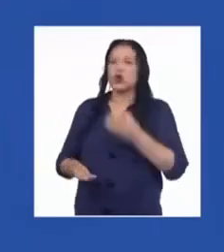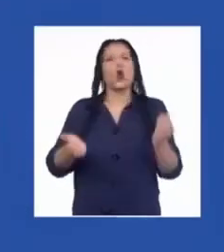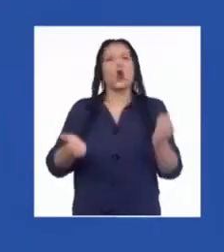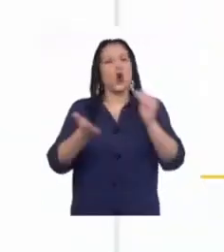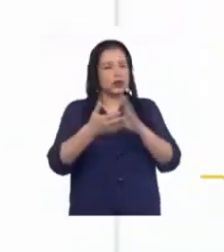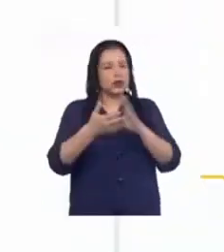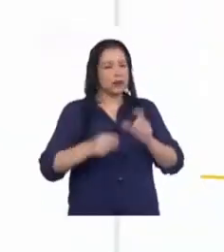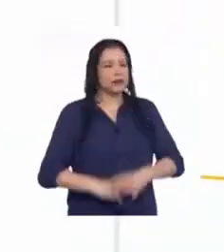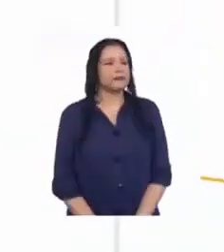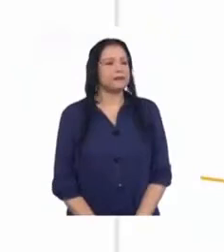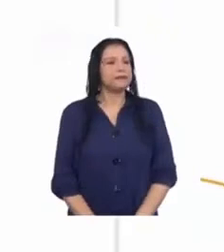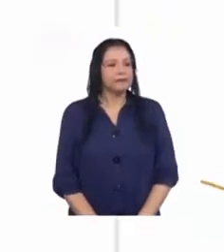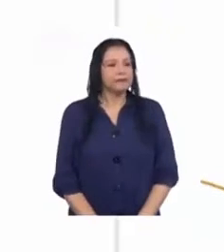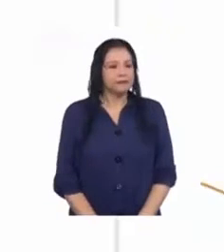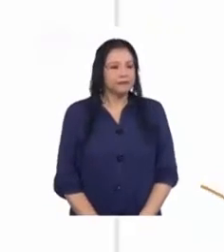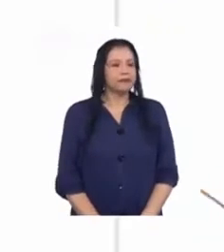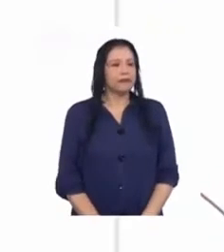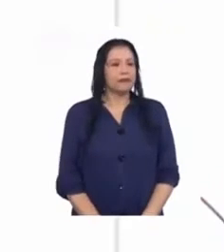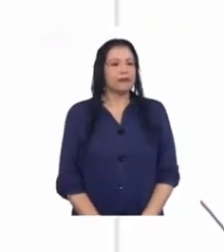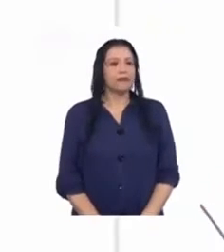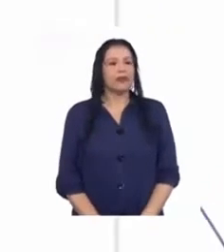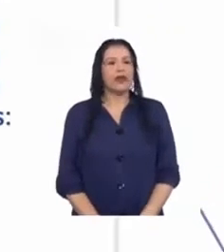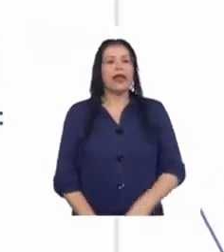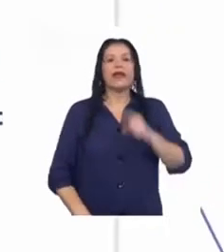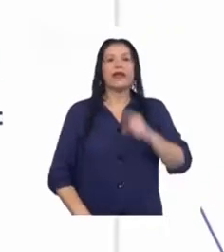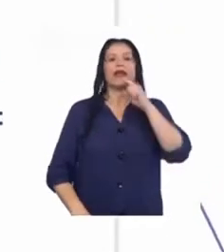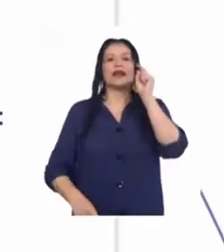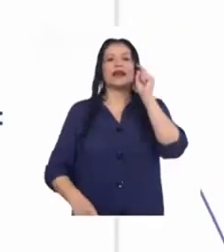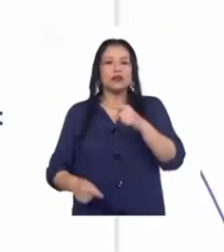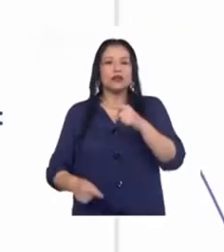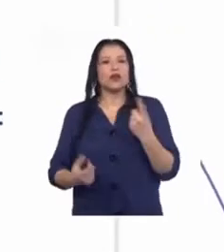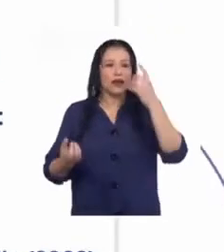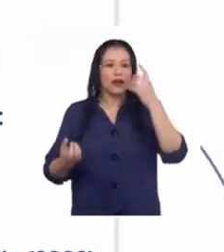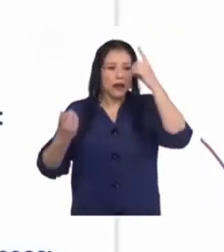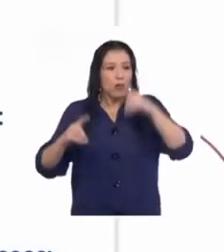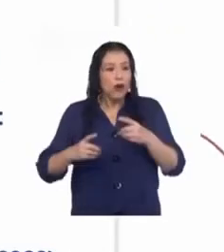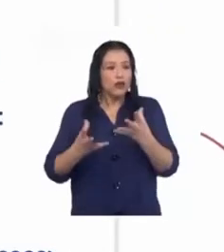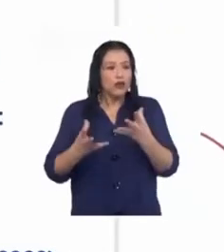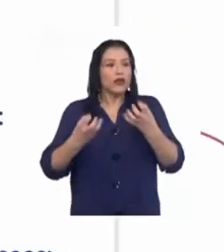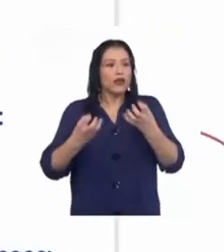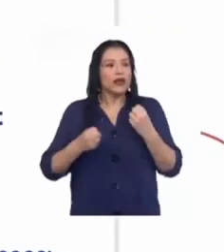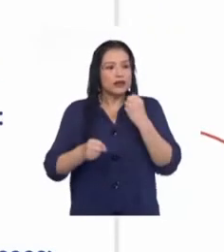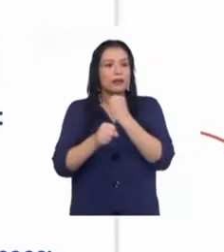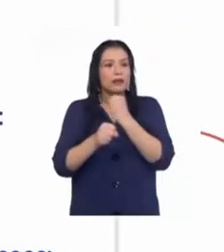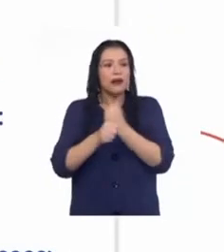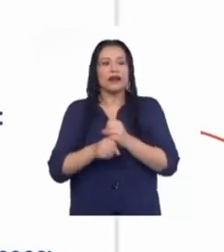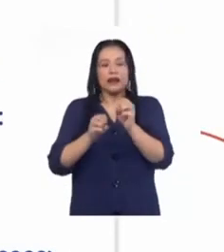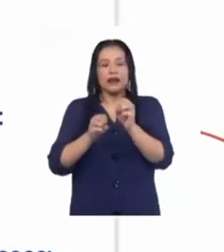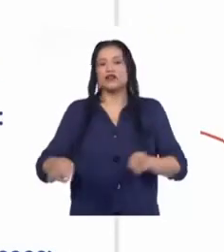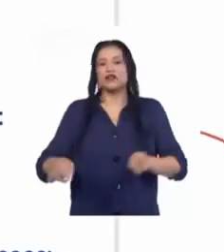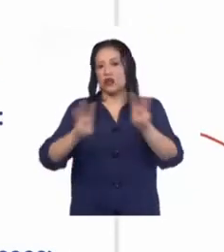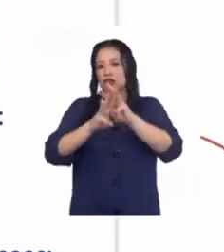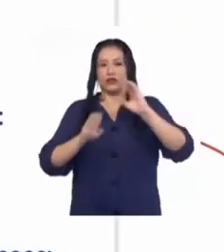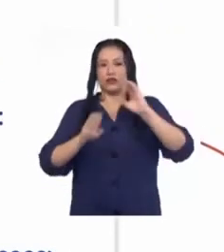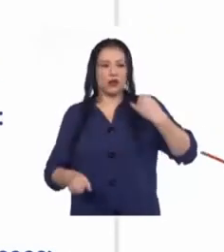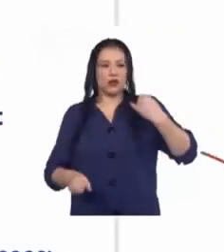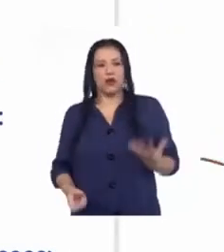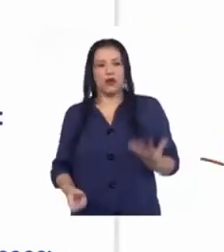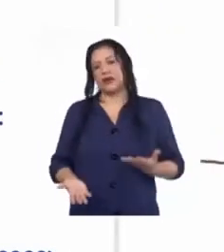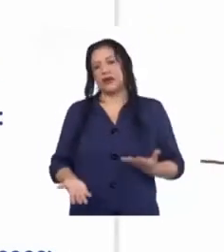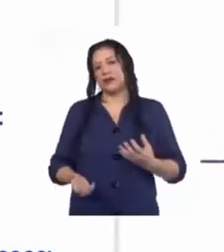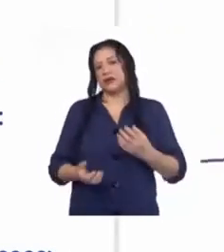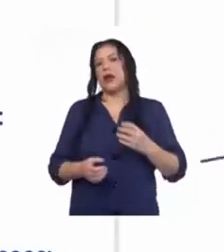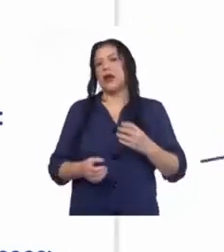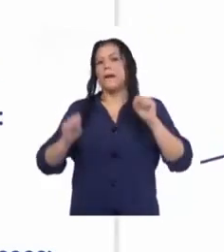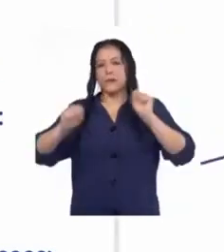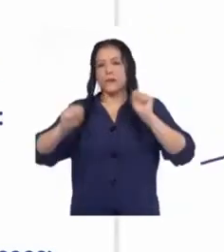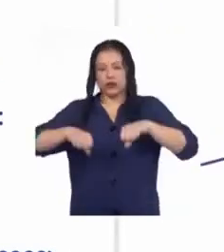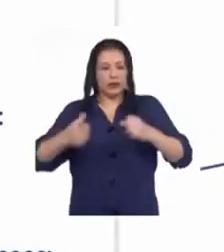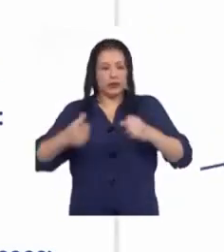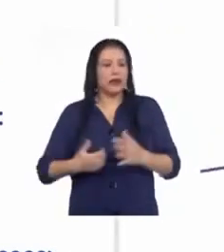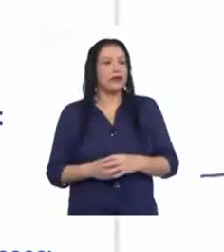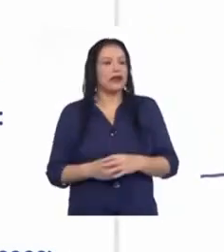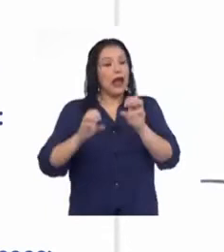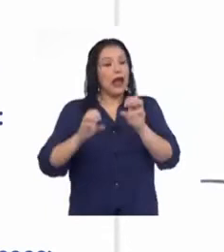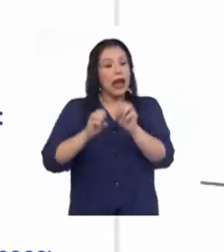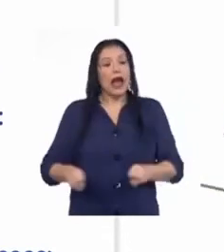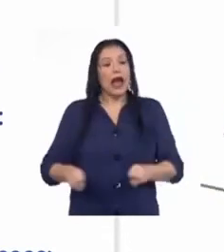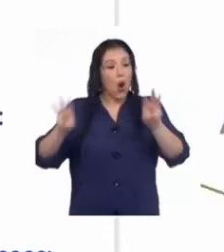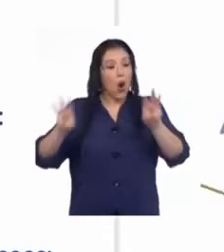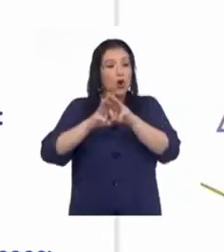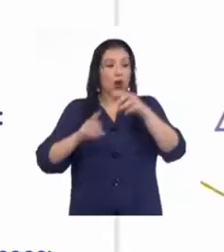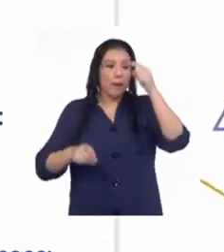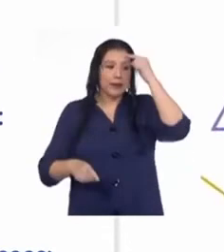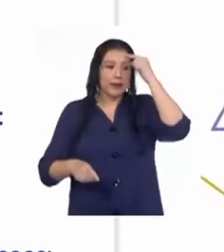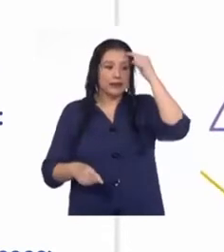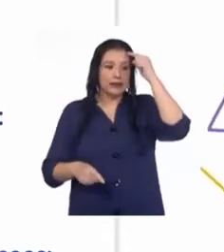nuevo. Declaratoria de Intención de las Naciones Unidas sobre Jóvenes. Posibilidades. La Organización de las Naciones